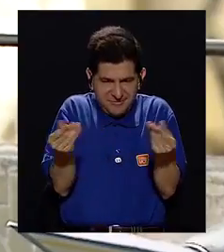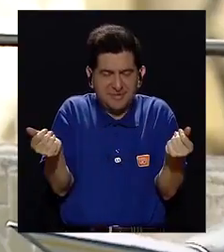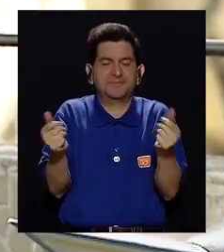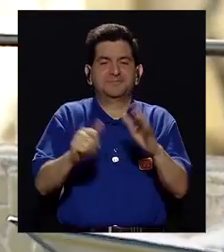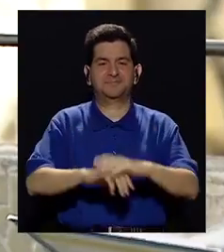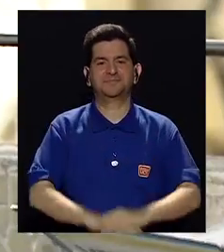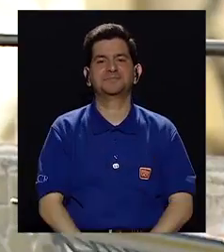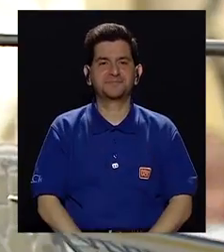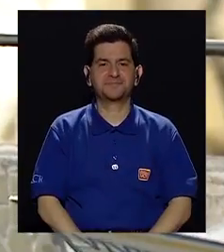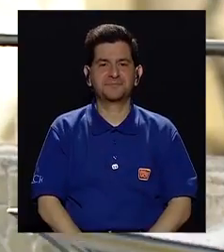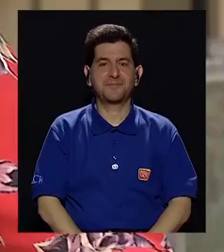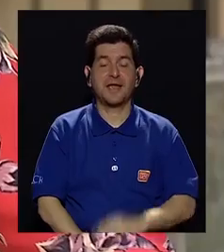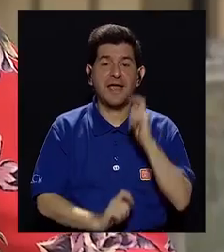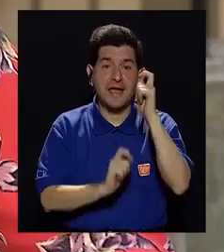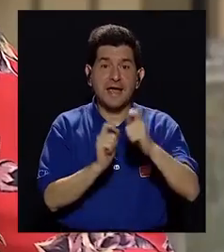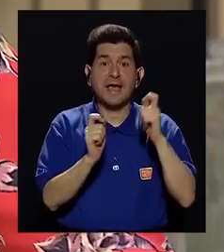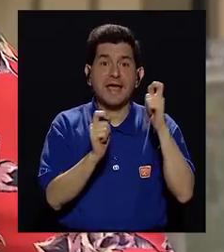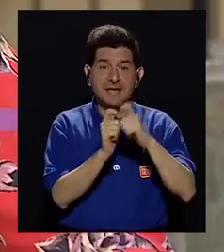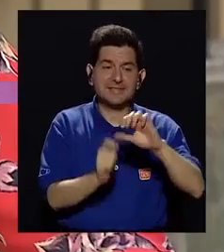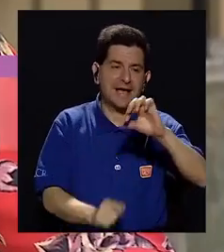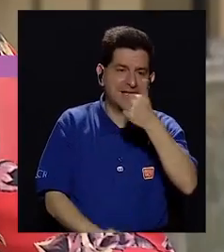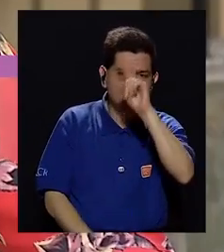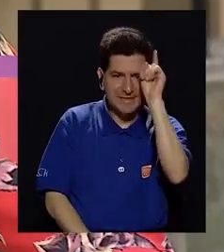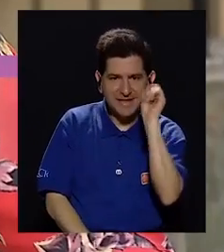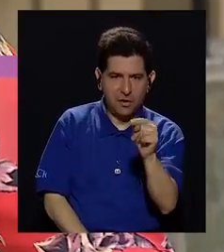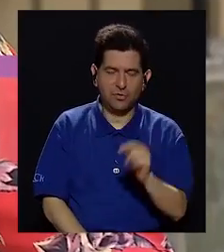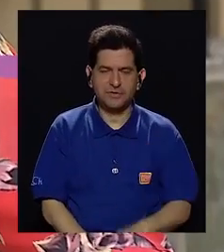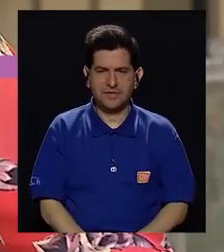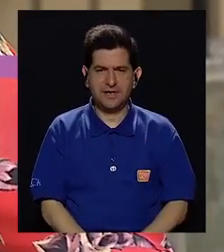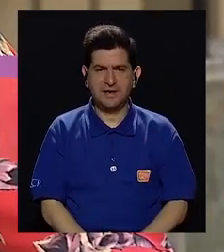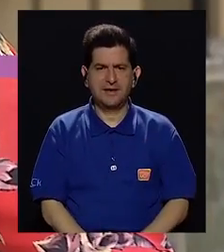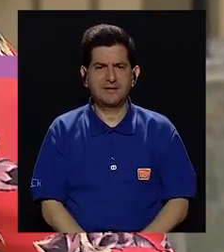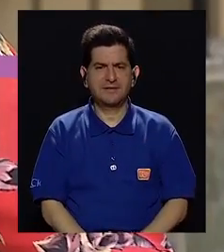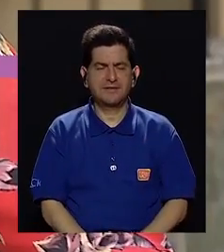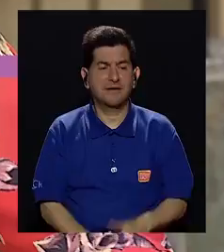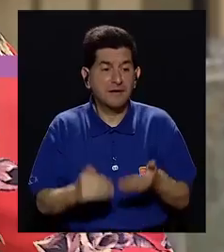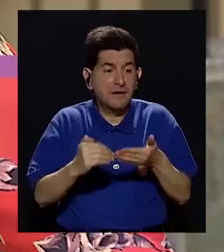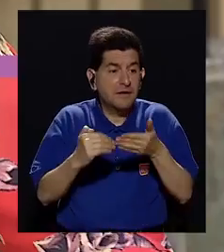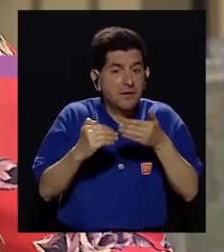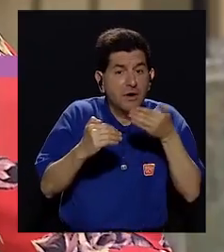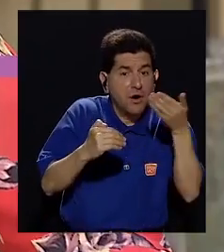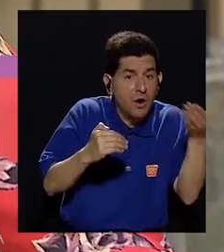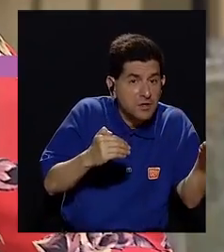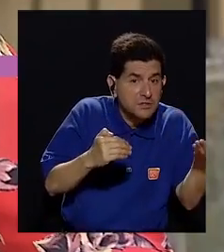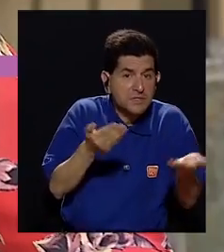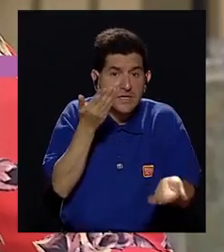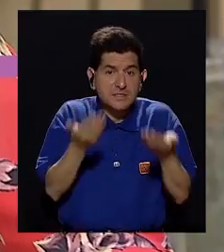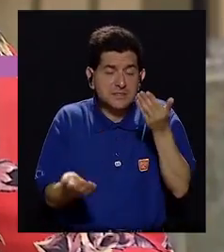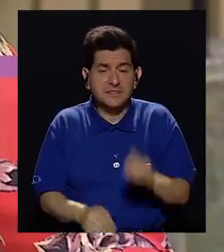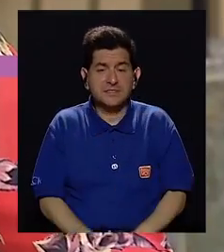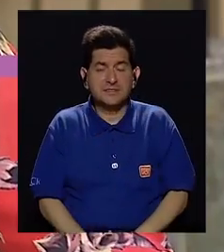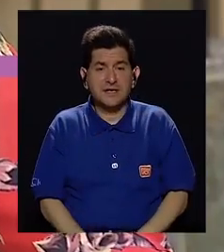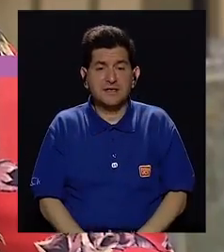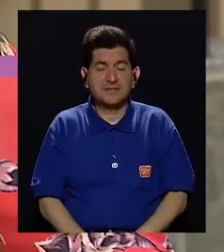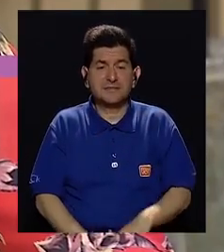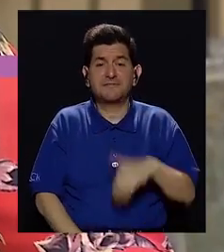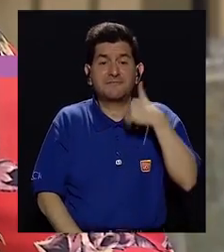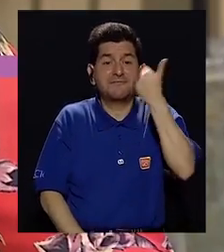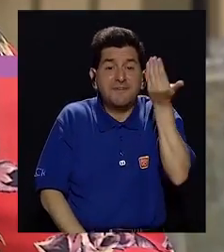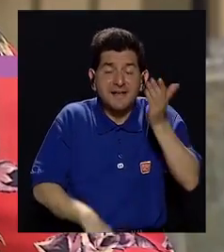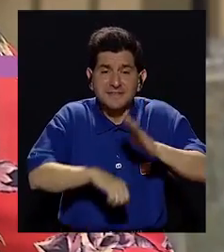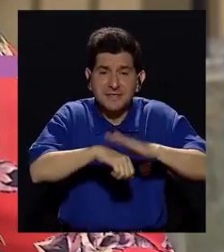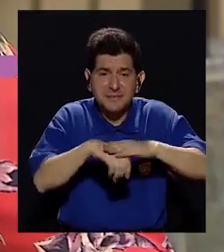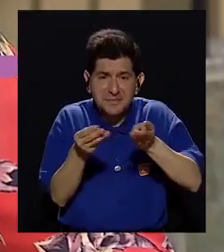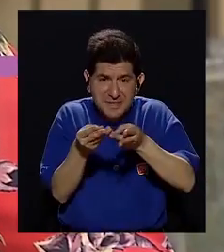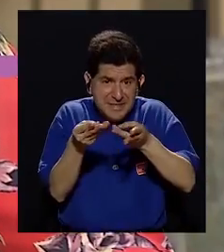desgaste. Justamente esa era mi otra pregunta. ¿Hay factores que predisponen a que se